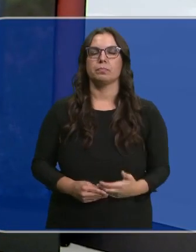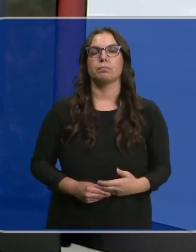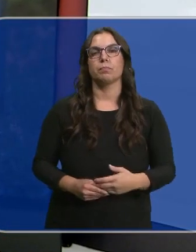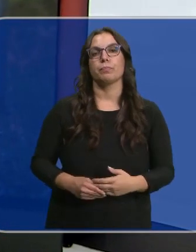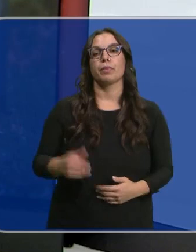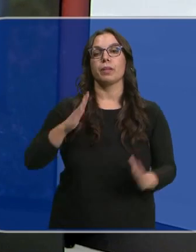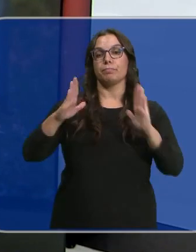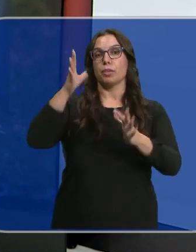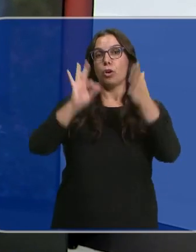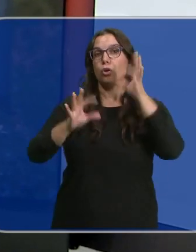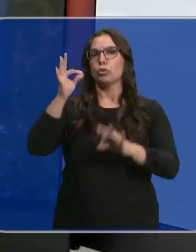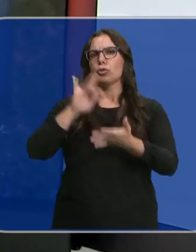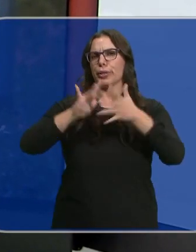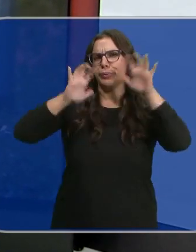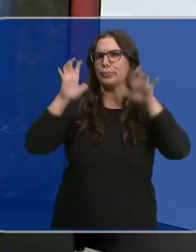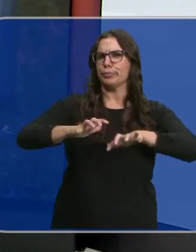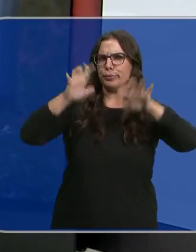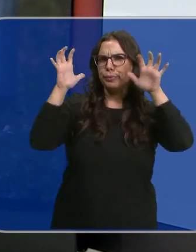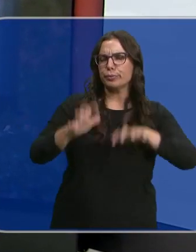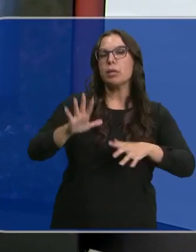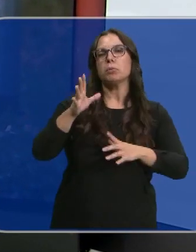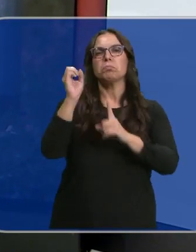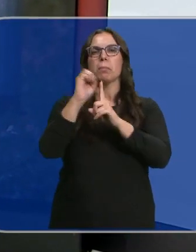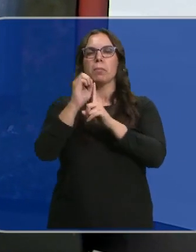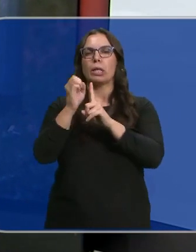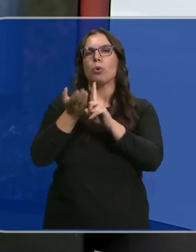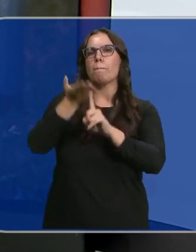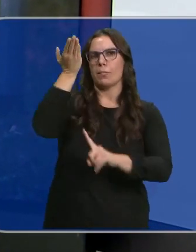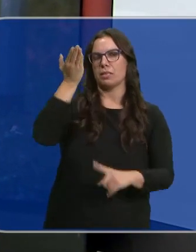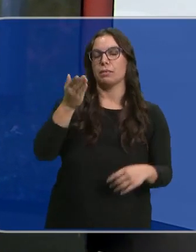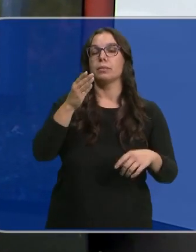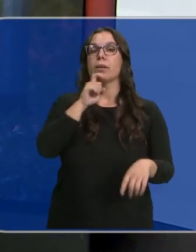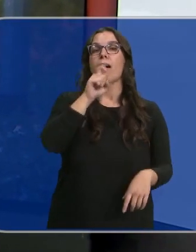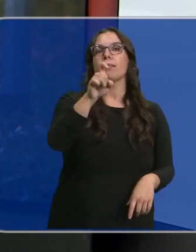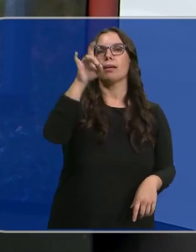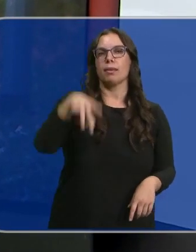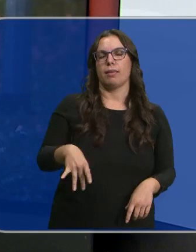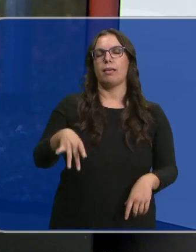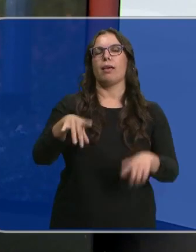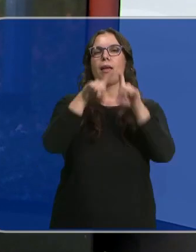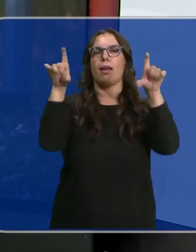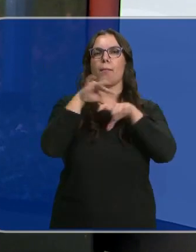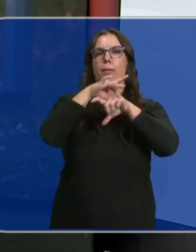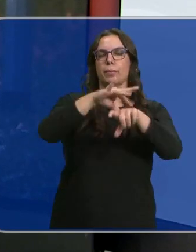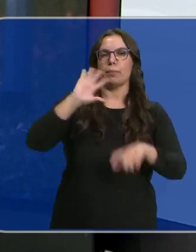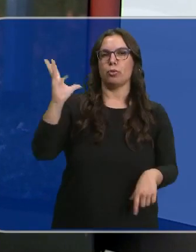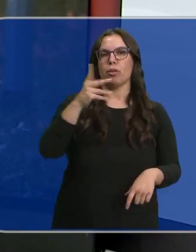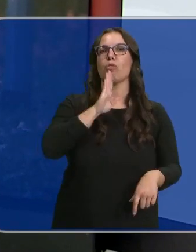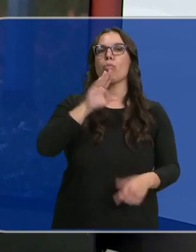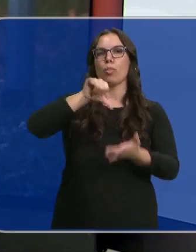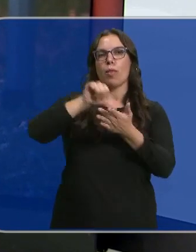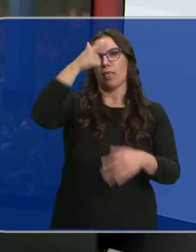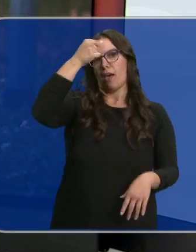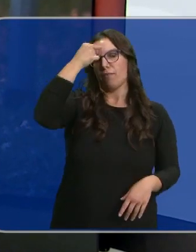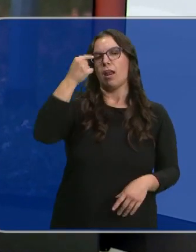Nos espera un otoño lluvioso en Castilla y León, pero con temperaturas más altas de lo normal. Lo ha adelantado la EMET esta mañana en Ávila, donde ha hecho balance del